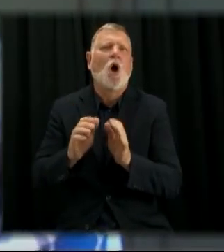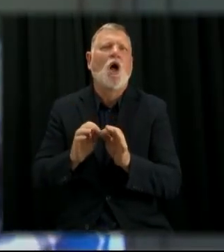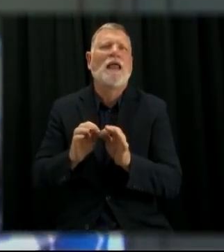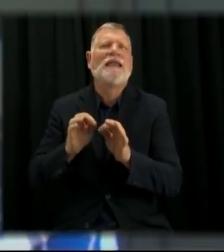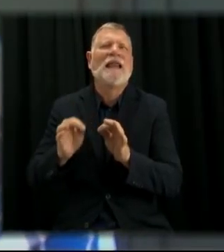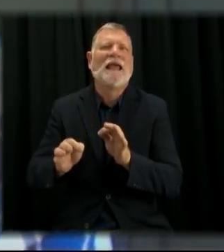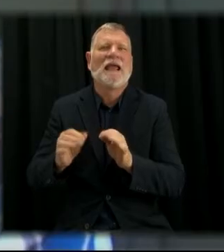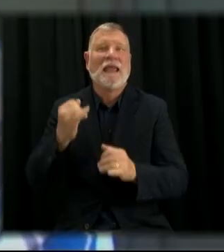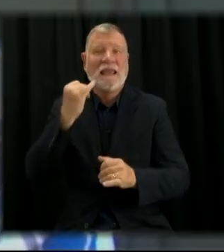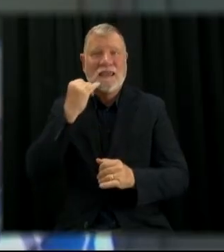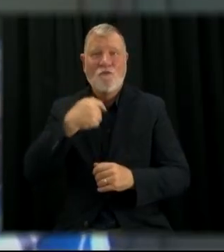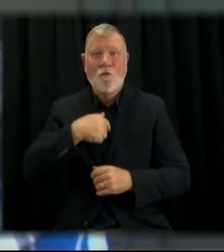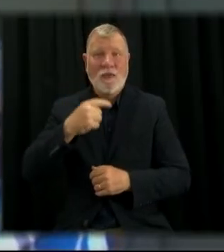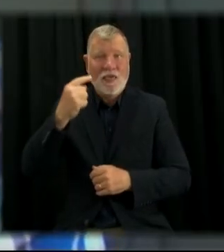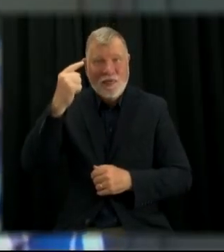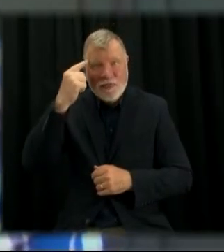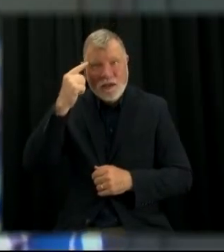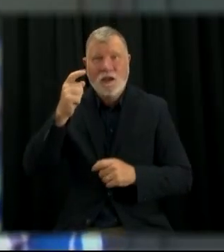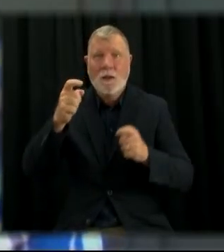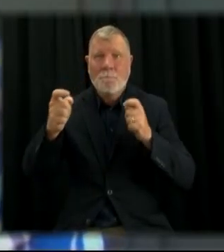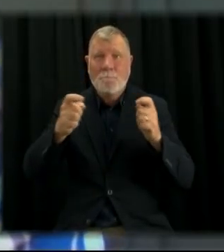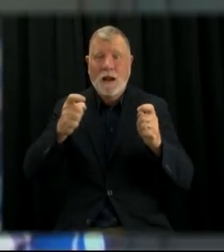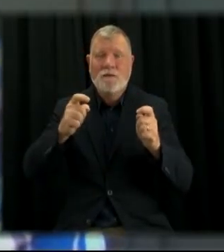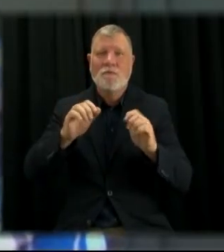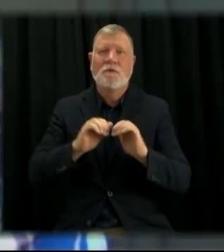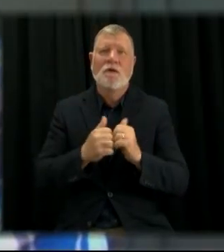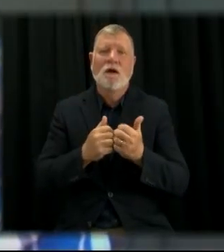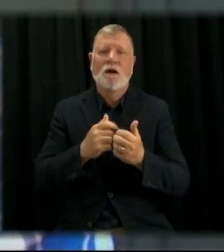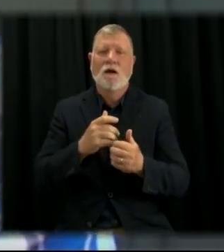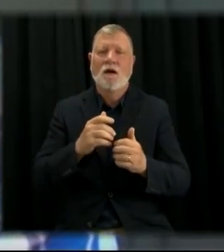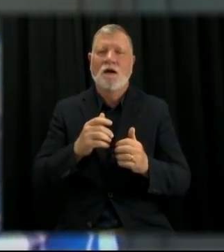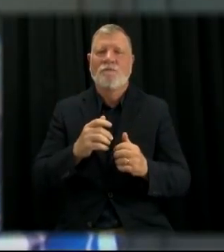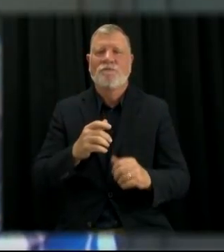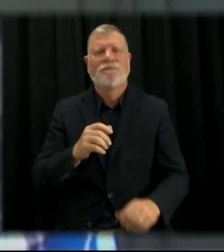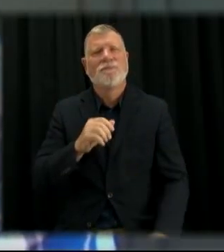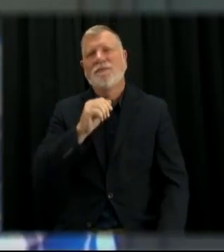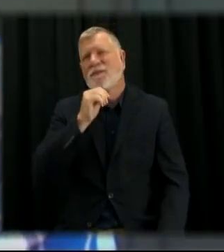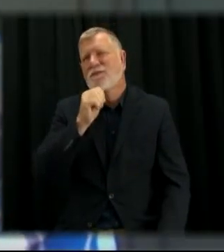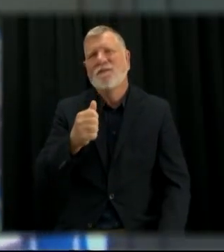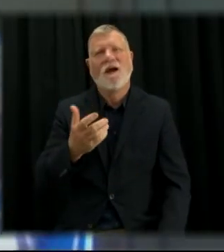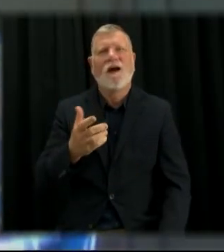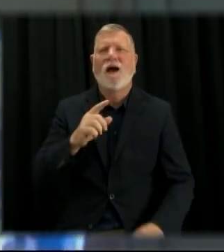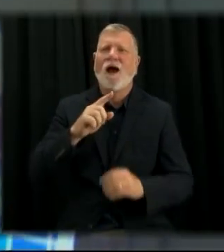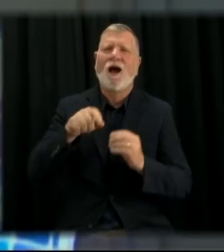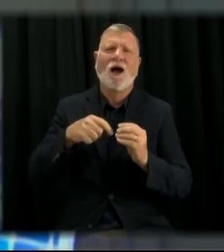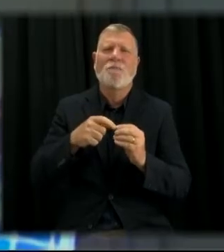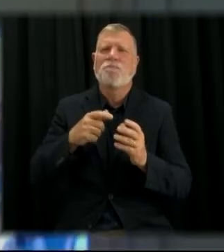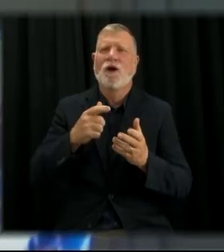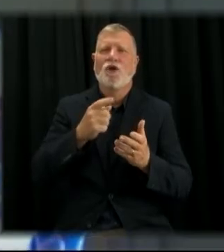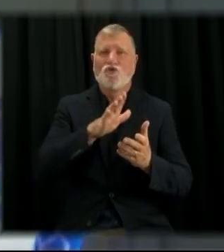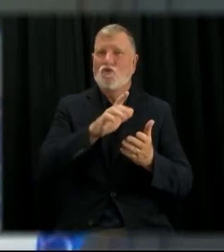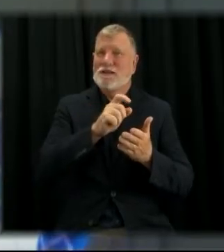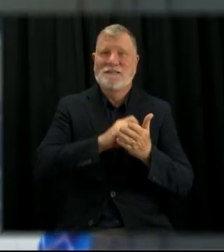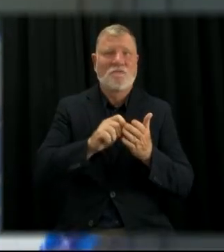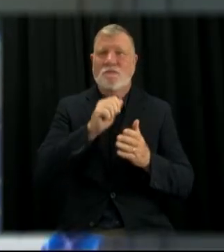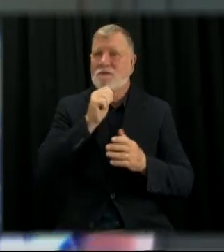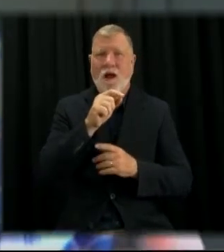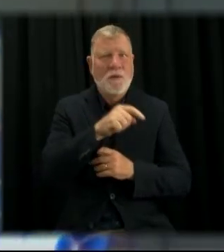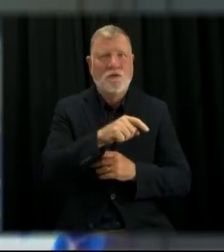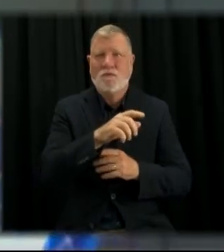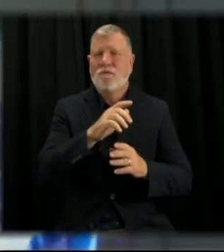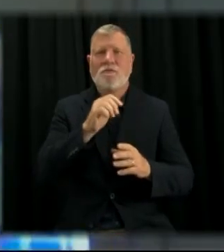bien poco. Si comenzamos a prácticas gerenciales, y no es sobre el Departamento